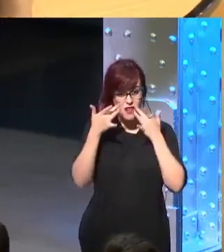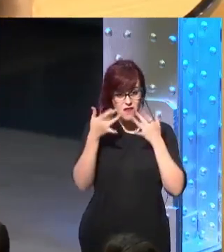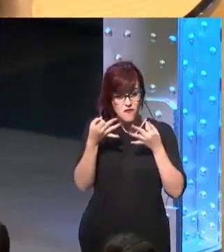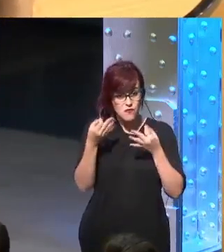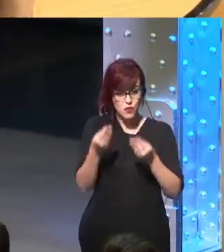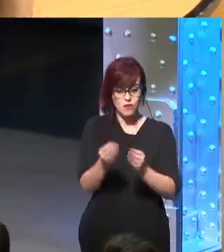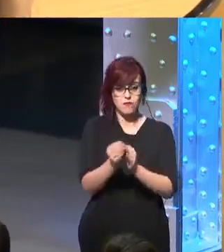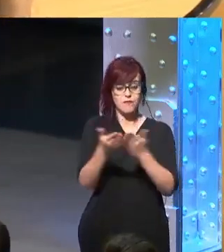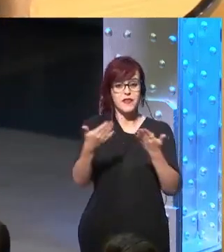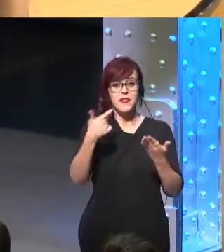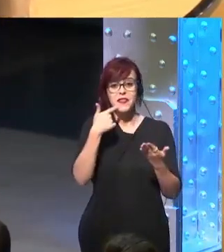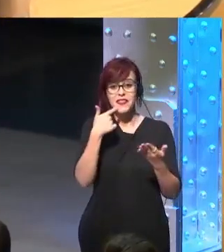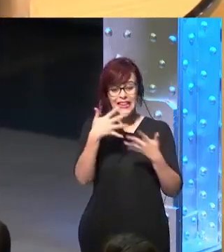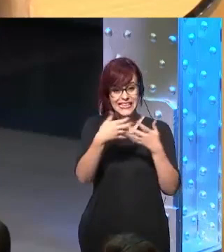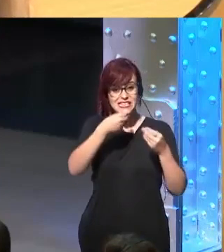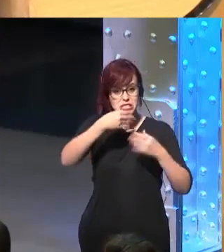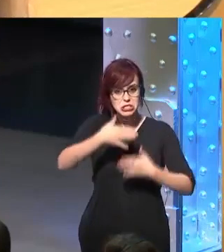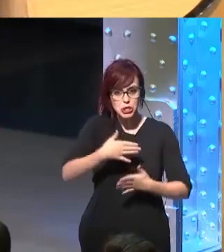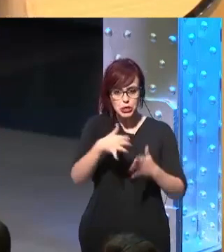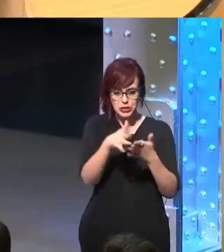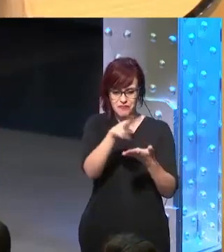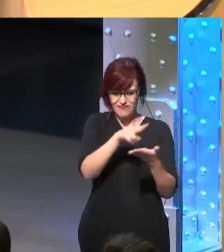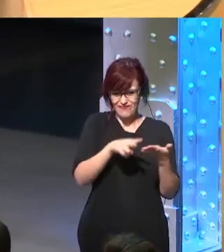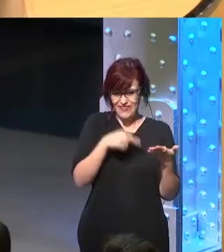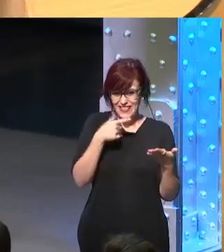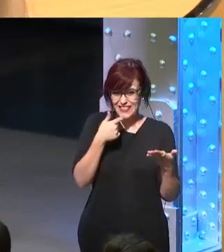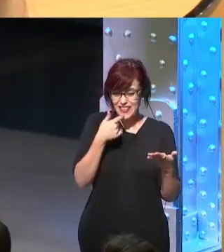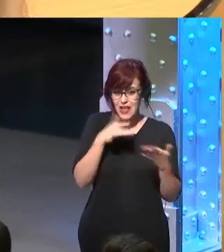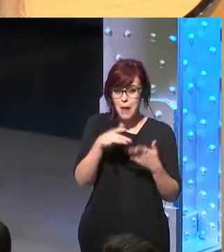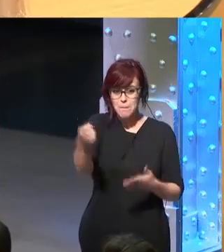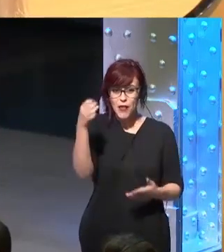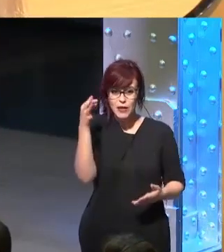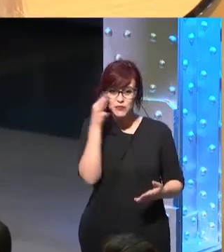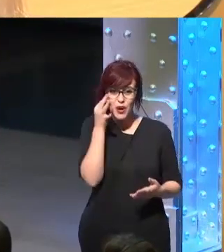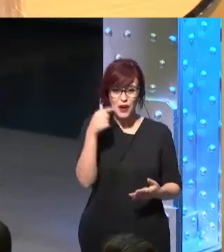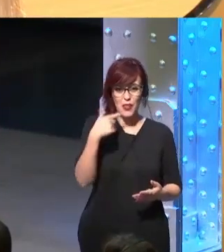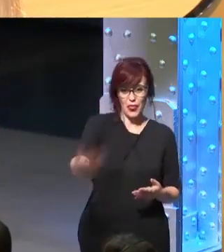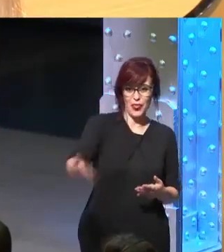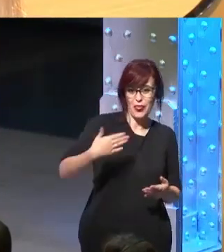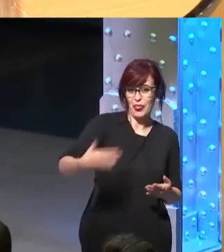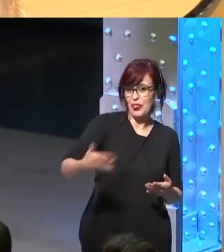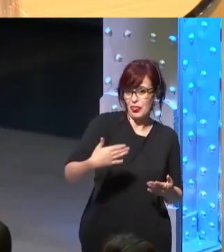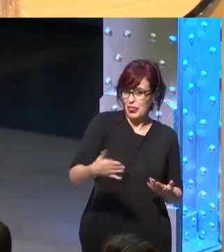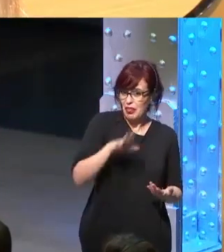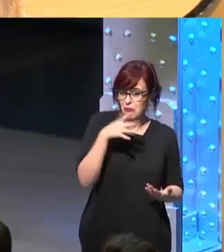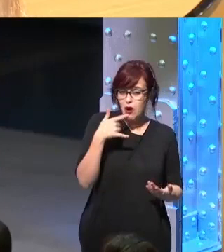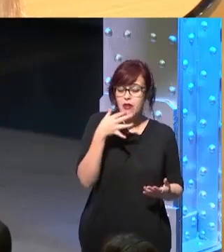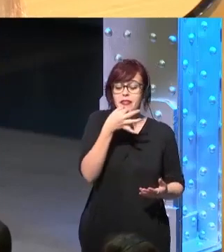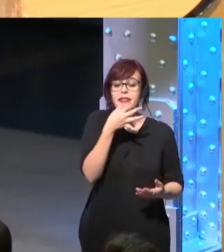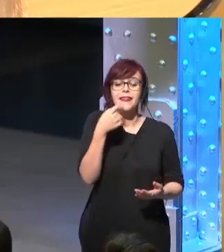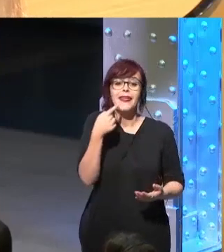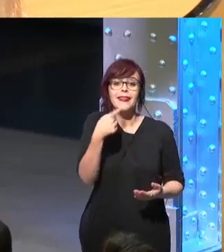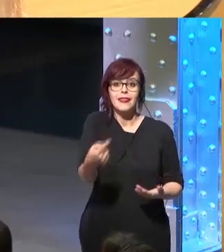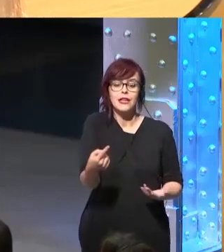se contaba una historia que minaba por completo el poder de las mujeres, en el sentido de que las mujeres